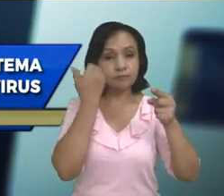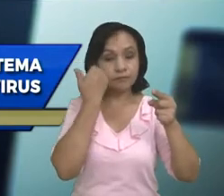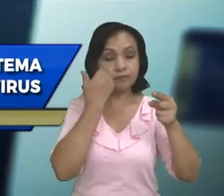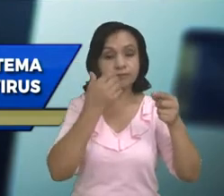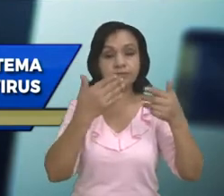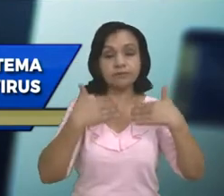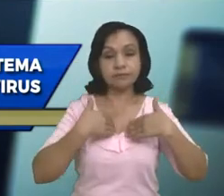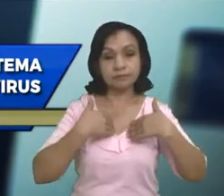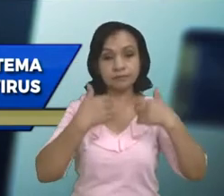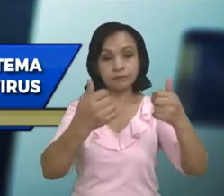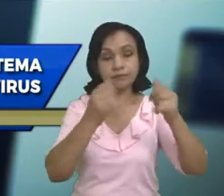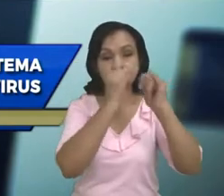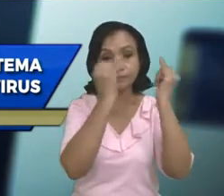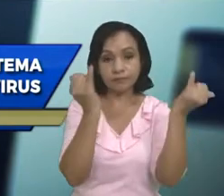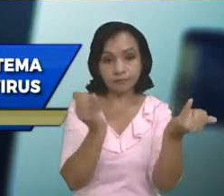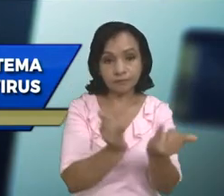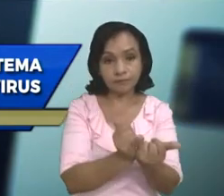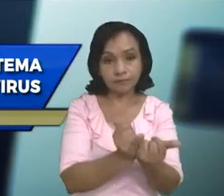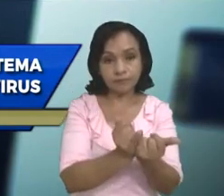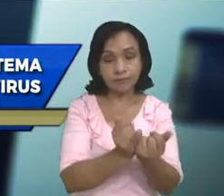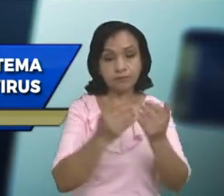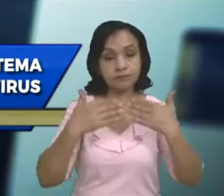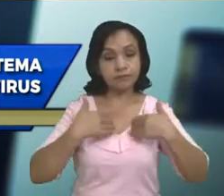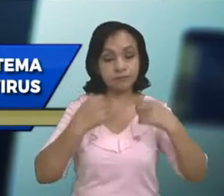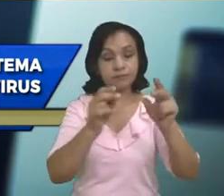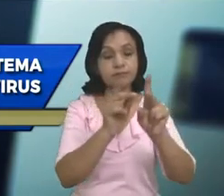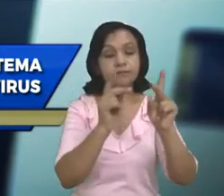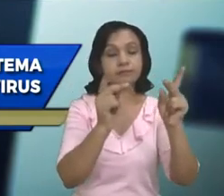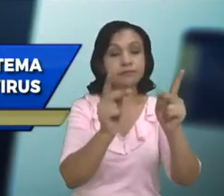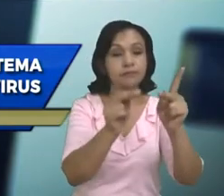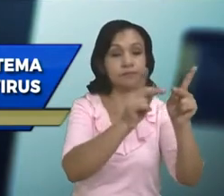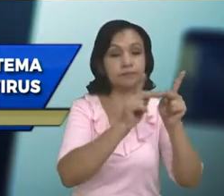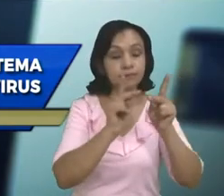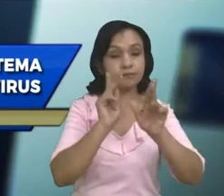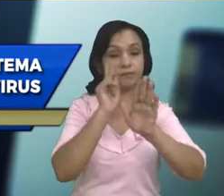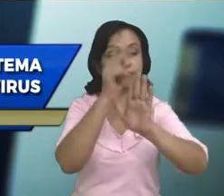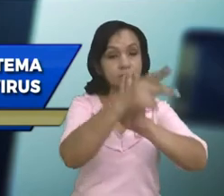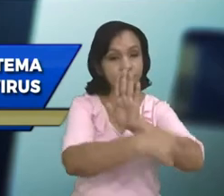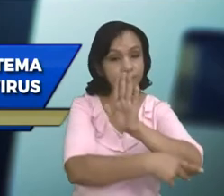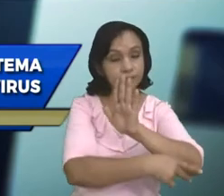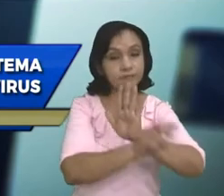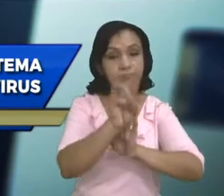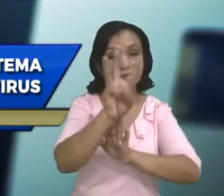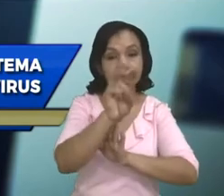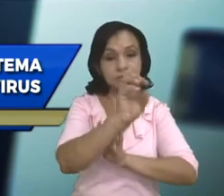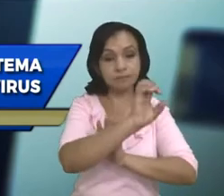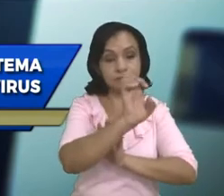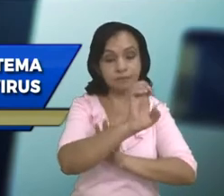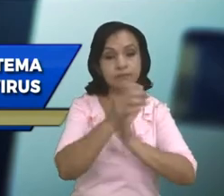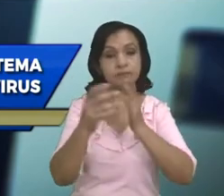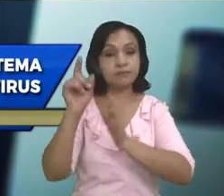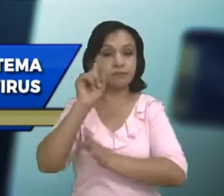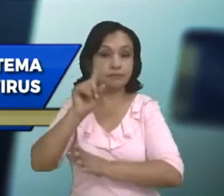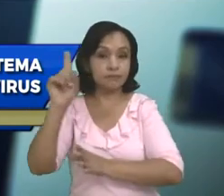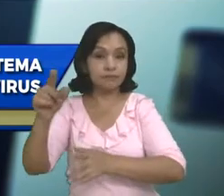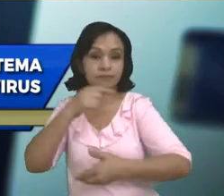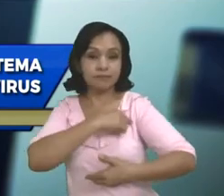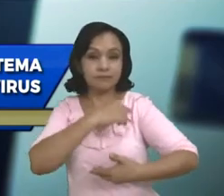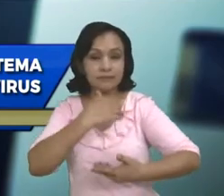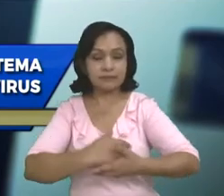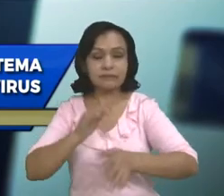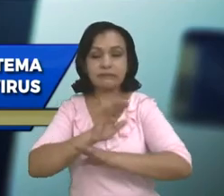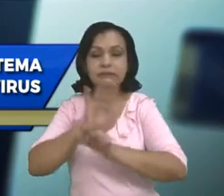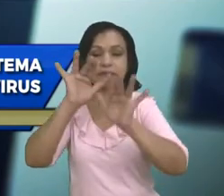sanitaria importancia internacional en términos de salud pública y lo que fue el 30 de enero y el 12 de marzo pasa la